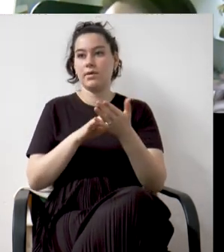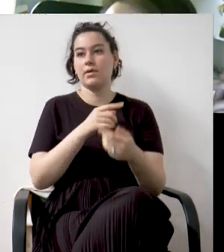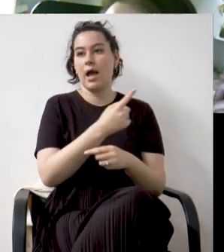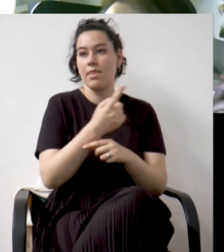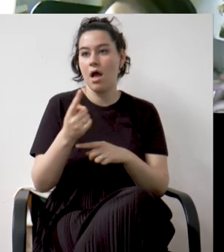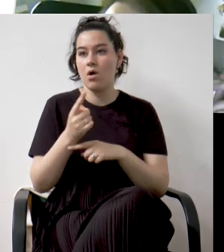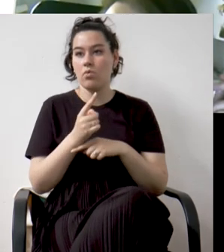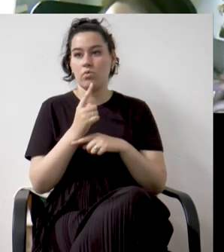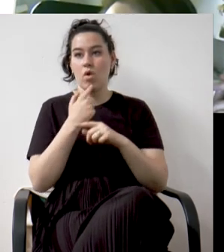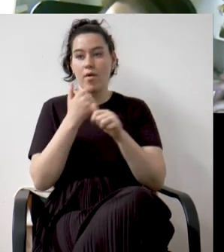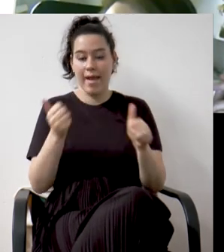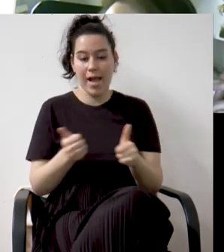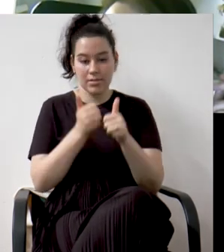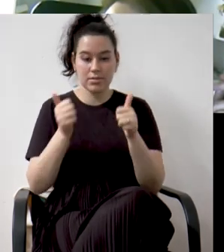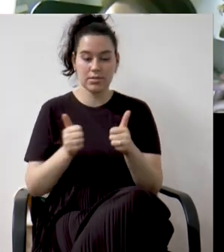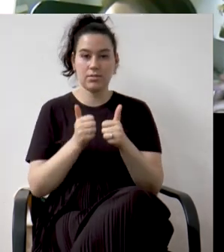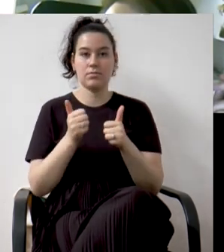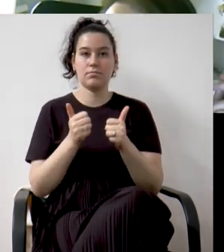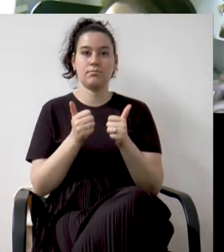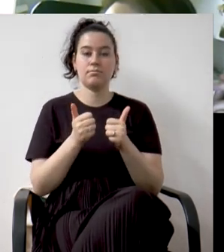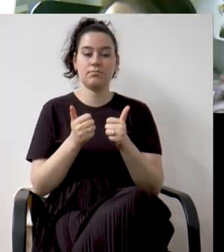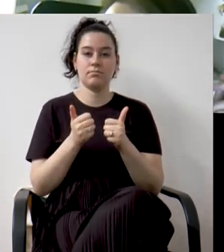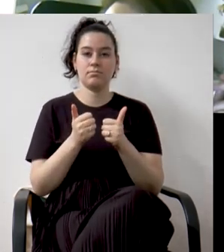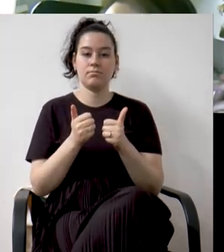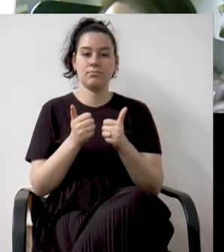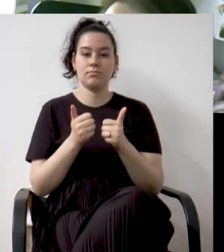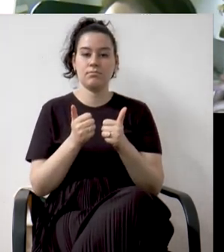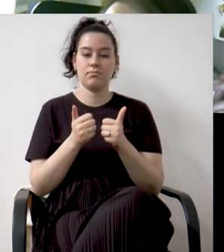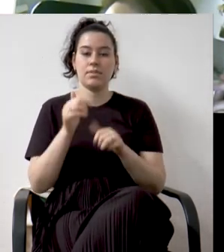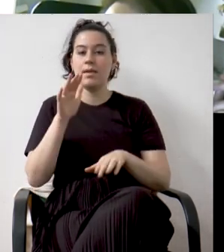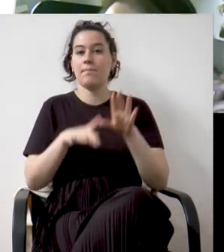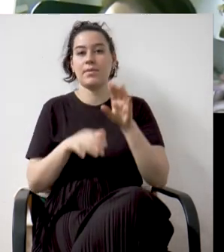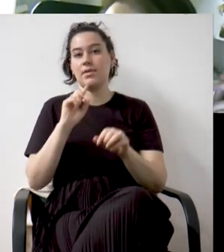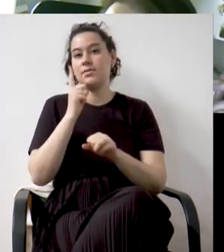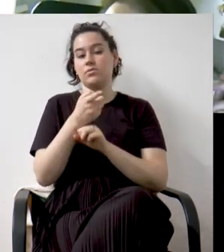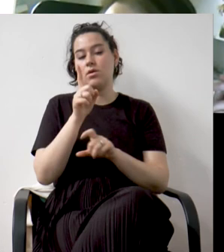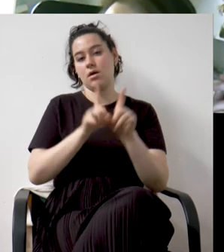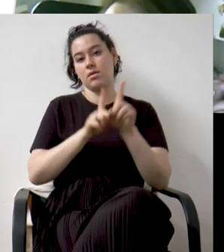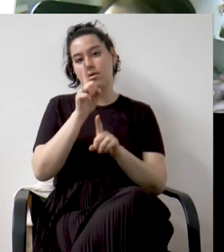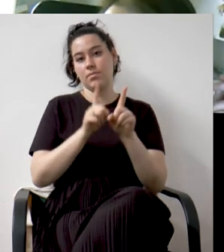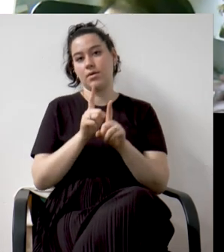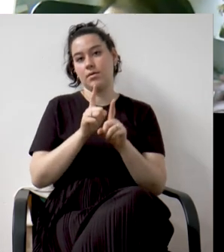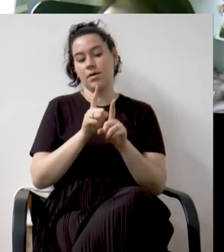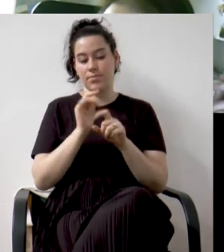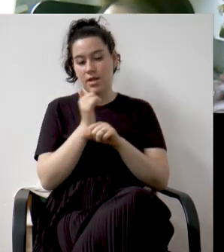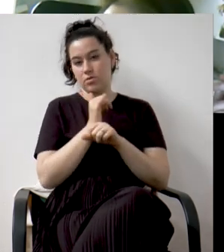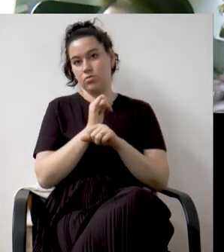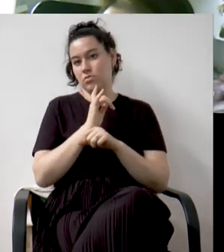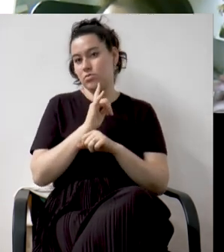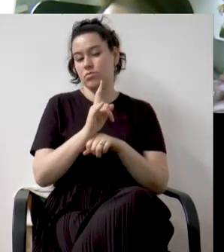cargos que se vaya a efectivizar, ¿sí?, va a depender de una decisión académica que tome esa institución, ¿me